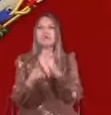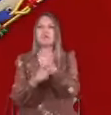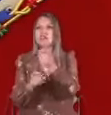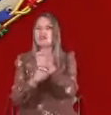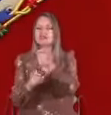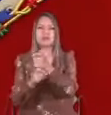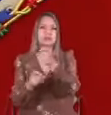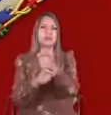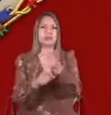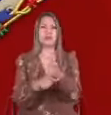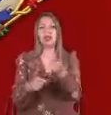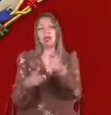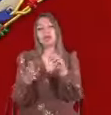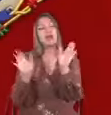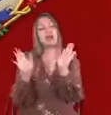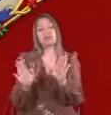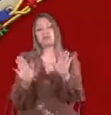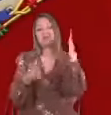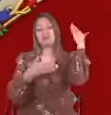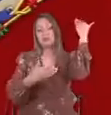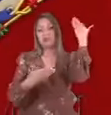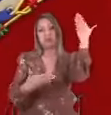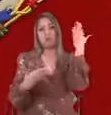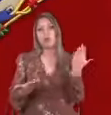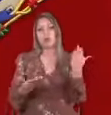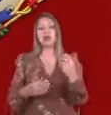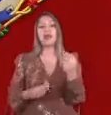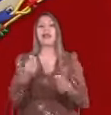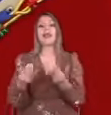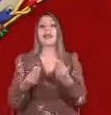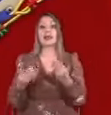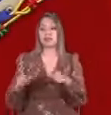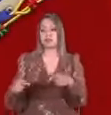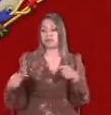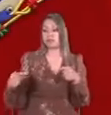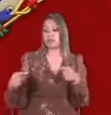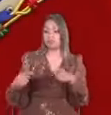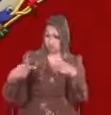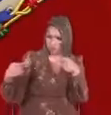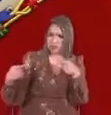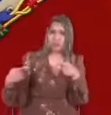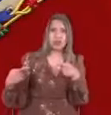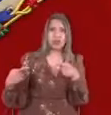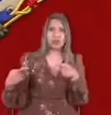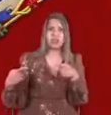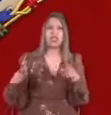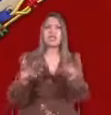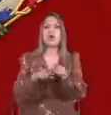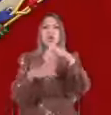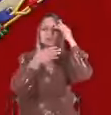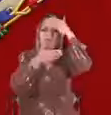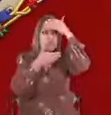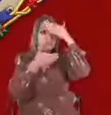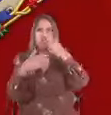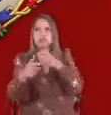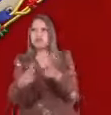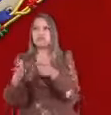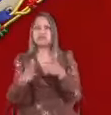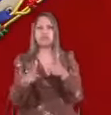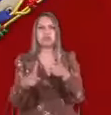la política y de la democracia. Los adversarios hemos sido tratados como enemigos a liquidar, como terroristas, como golpistas,